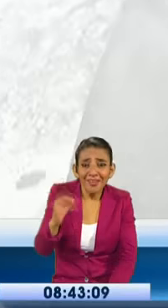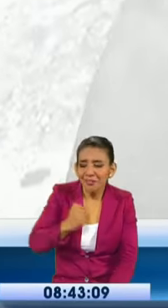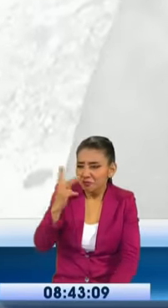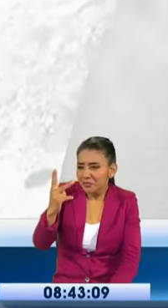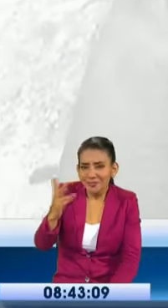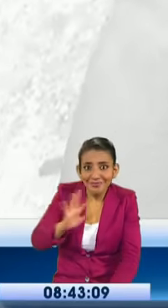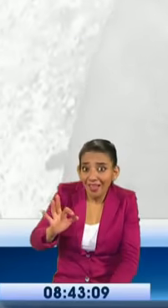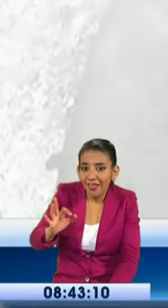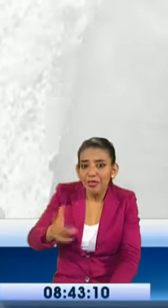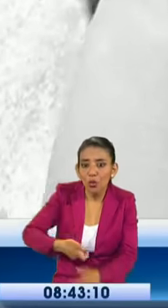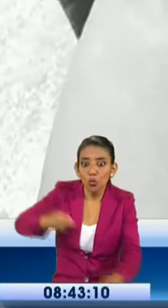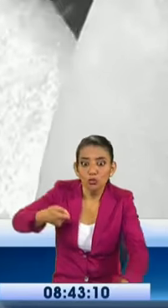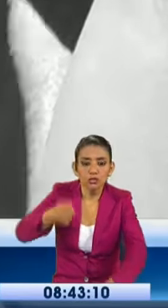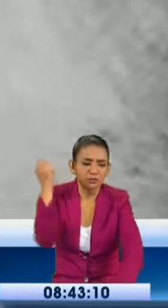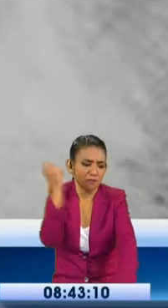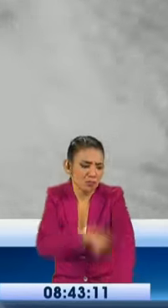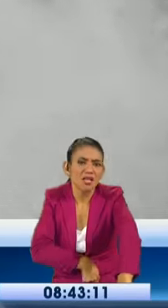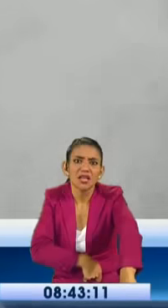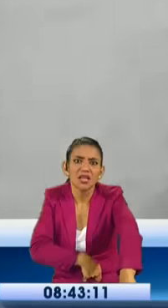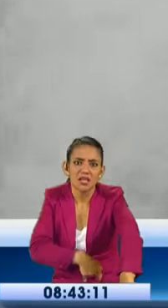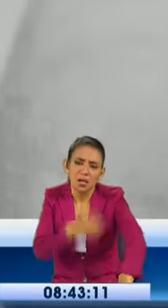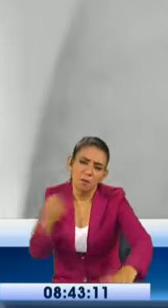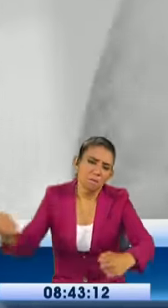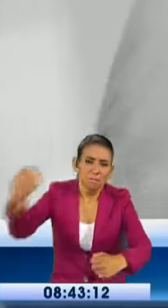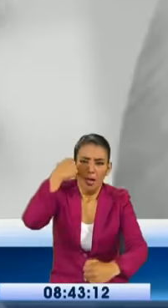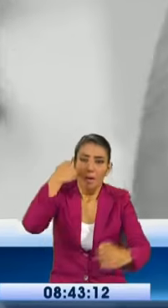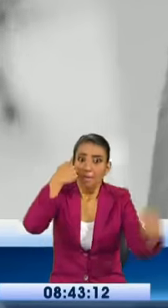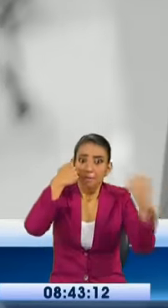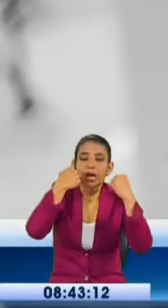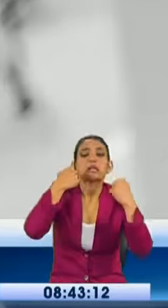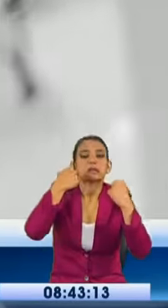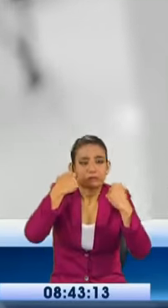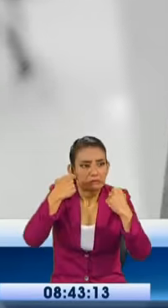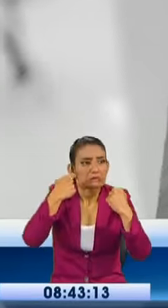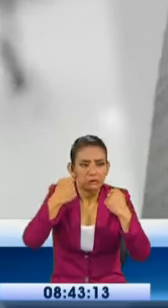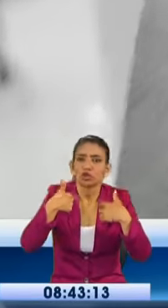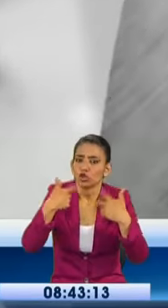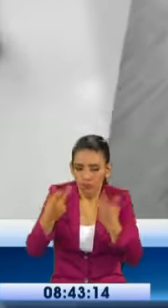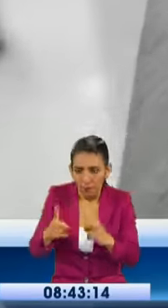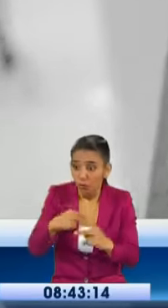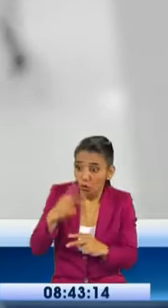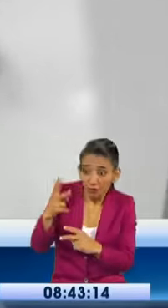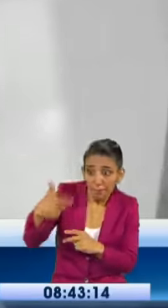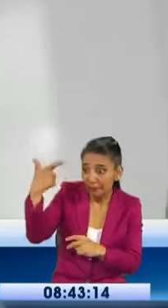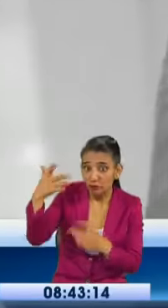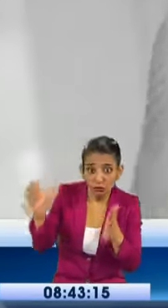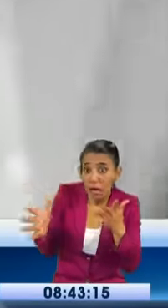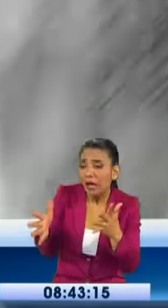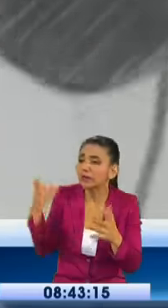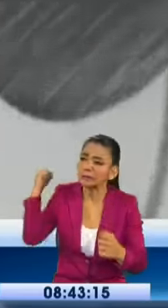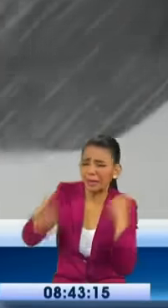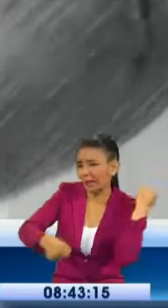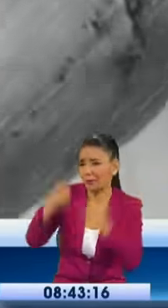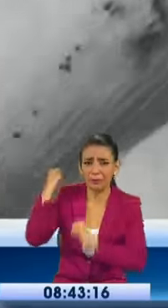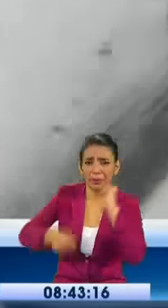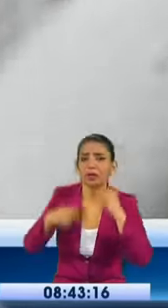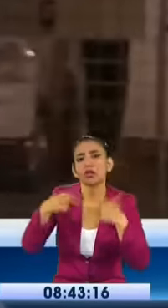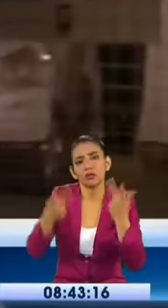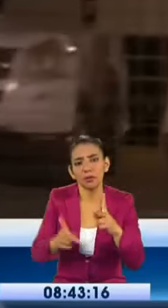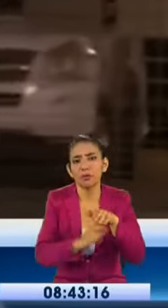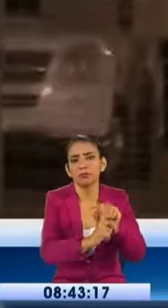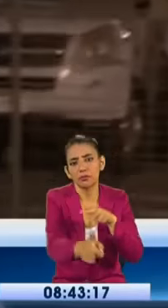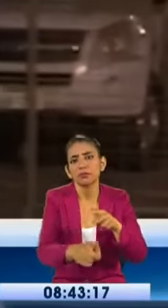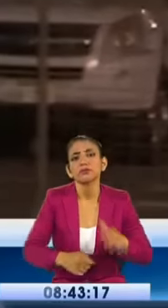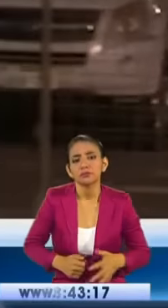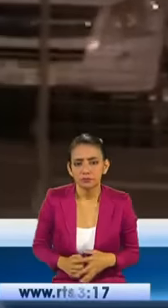solo con un cuchillo, me rayaron el brazo y me golpearon y entonces forcé yo entre los tres hasta que tuve que salir del carro, escapé.